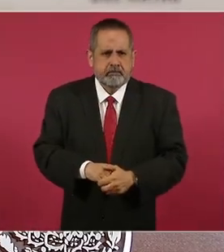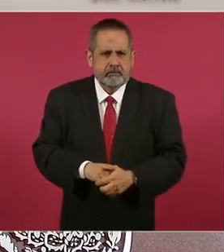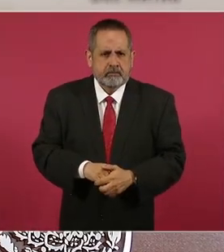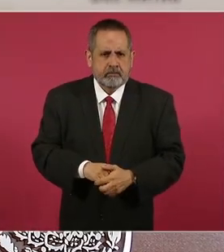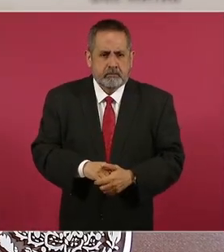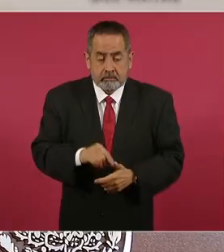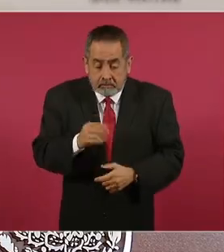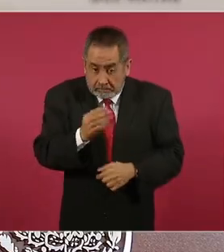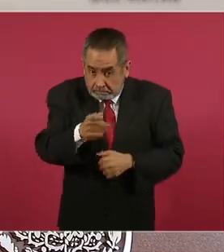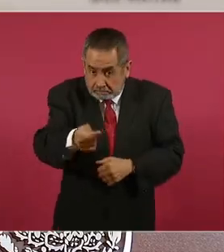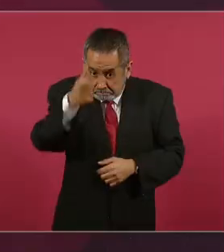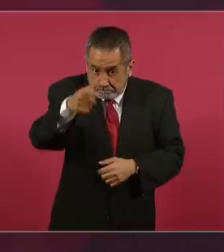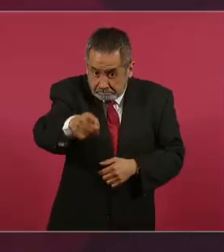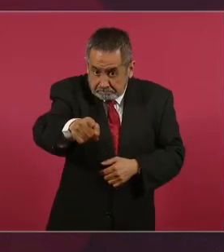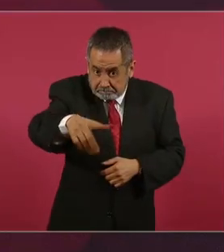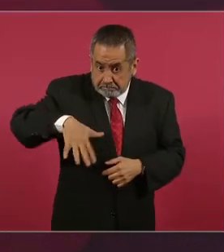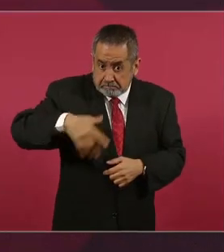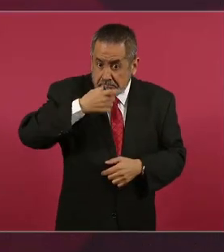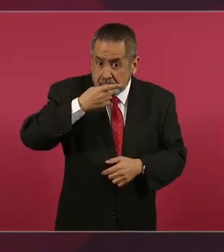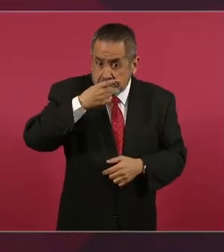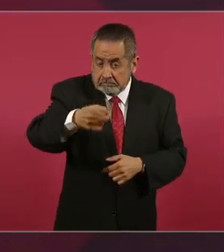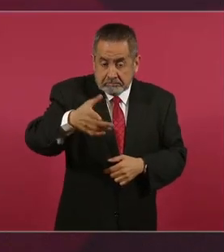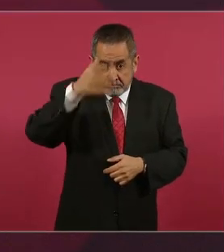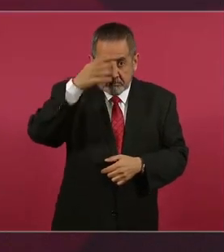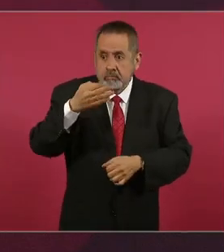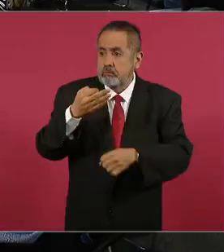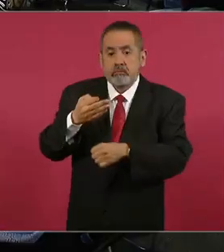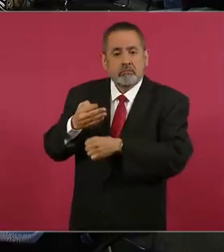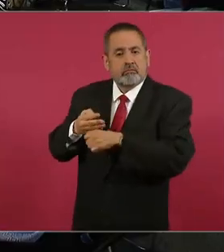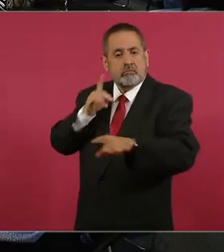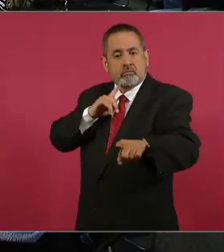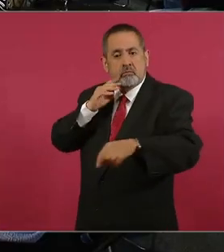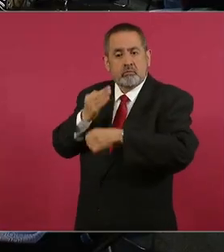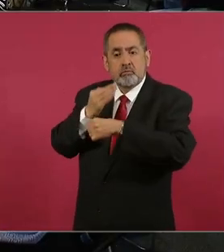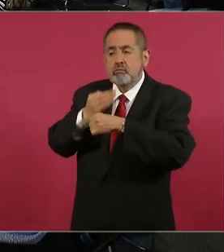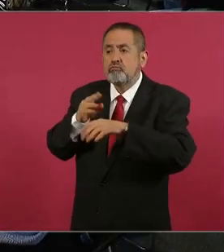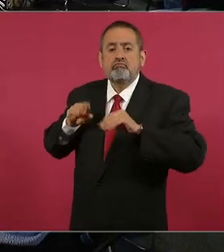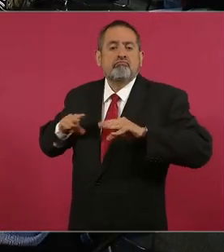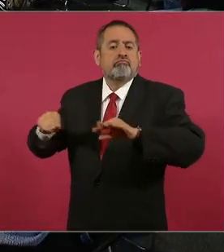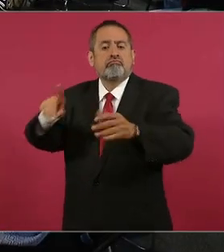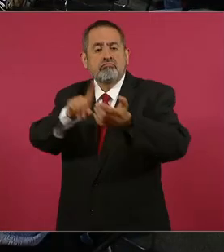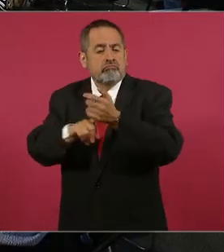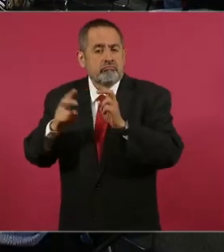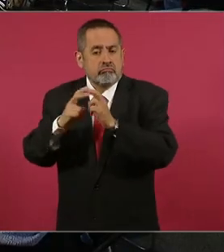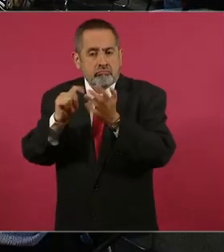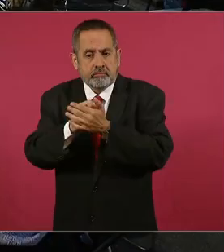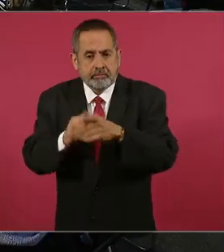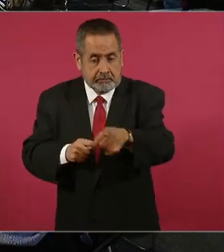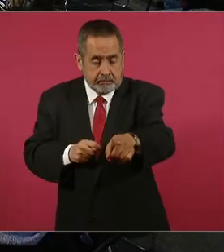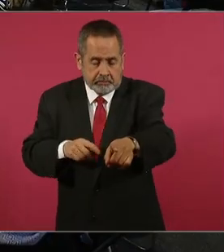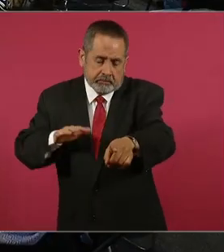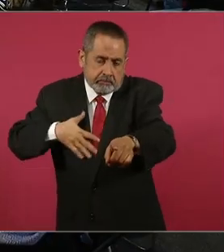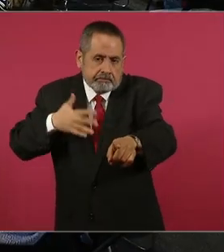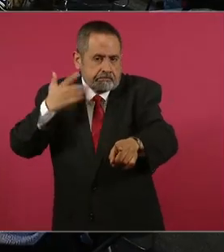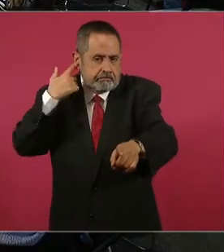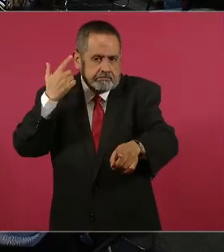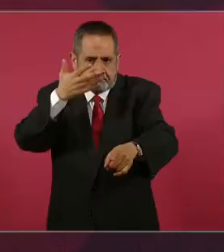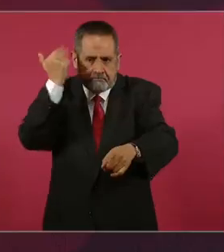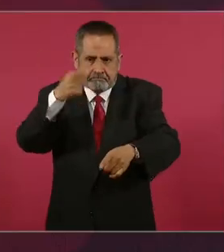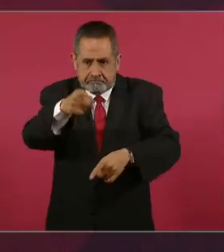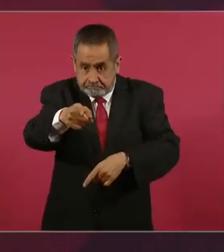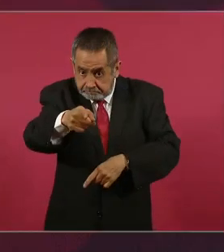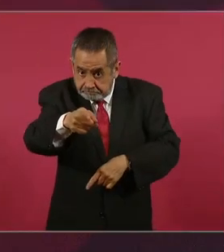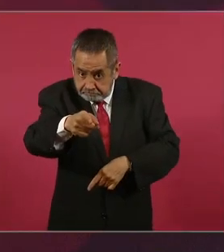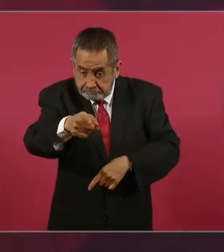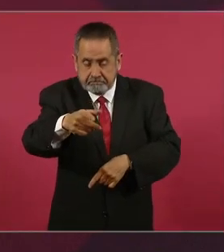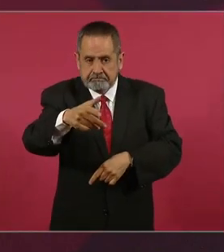lo acabo de escuchar. Lo están manejando colegas de, sí, Tamaulipas. Sí, pero es la primera vez que lo